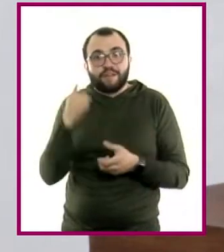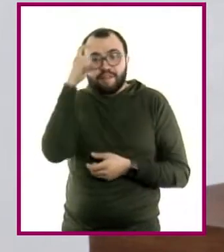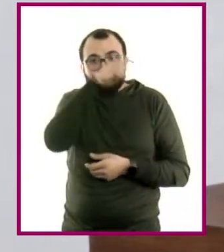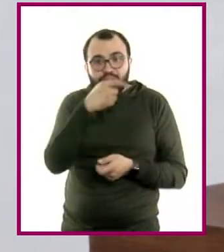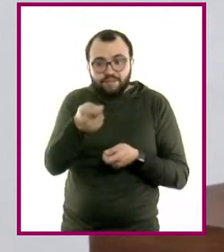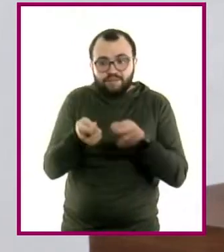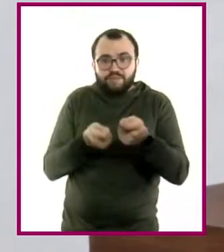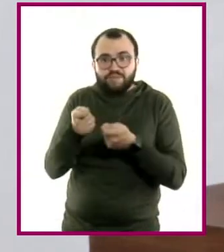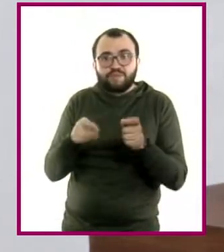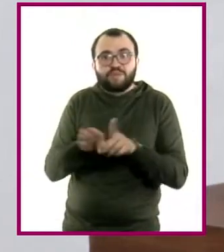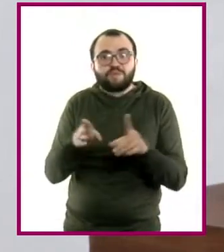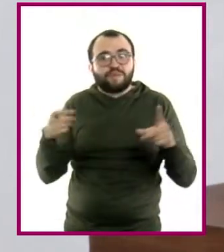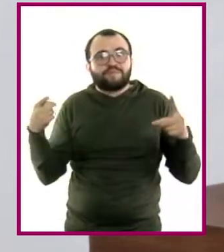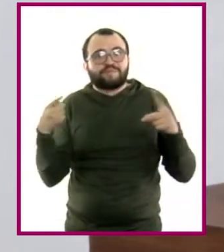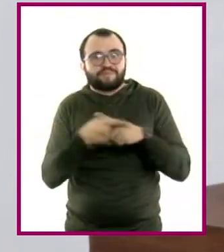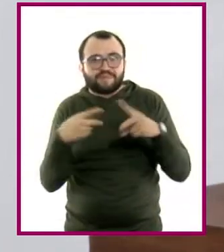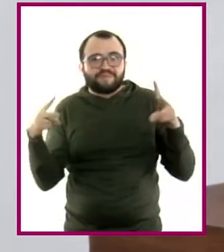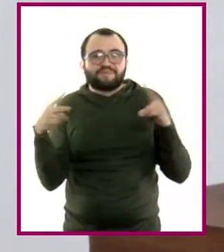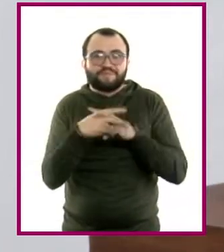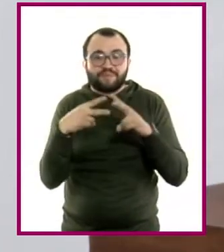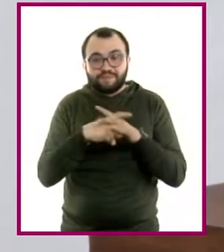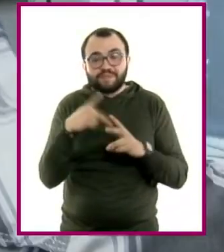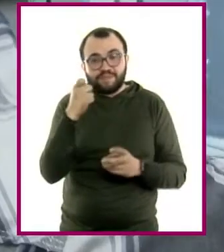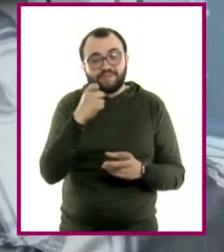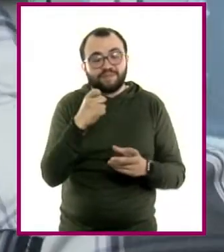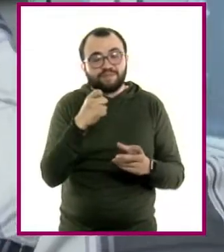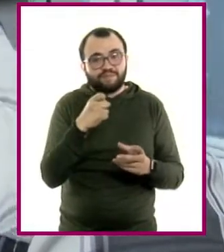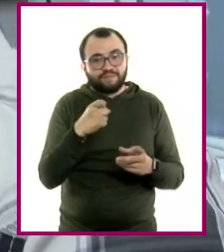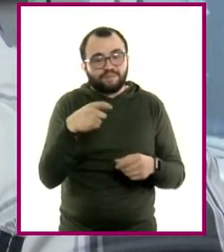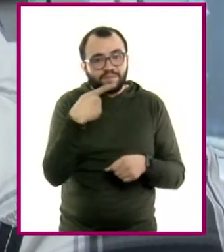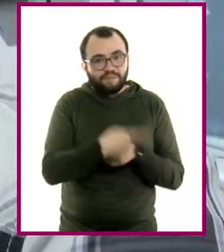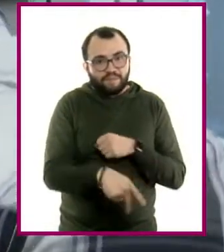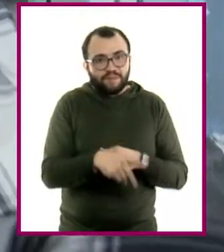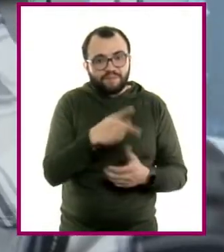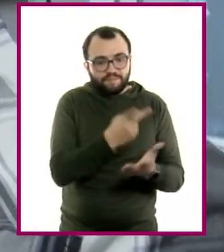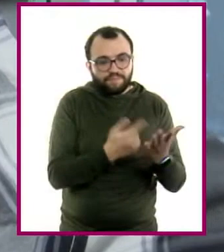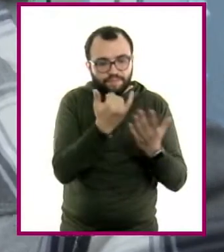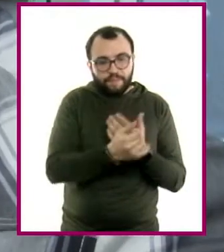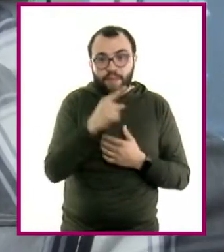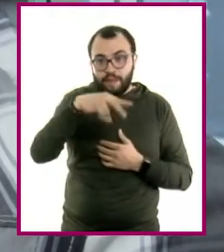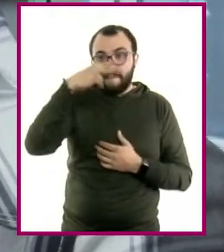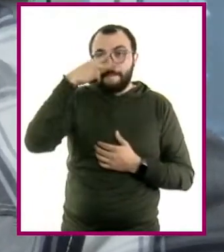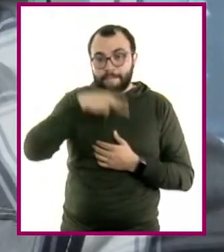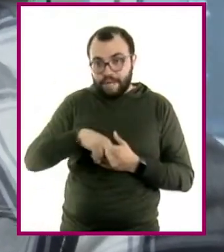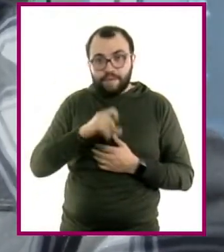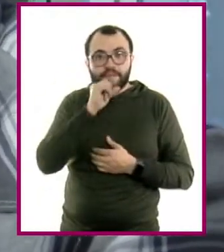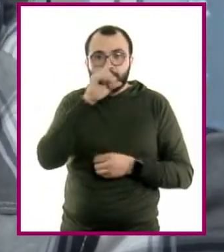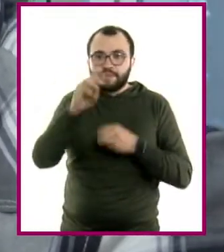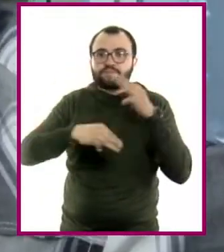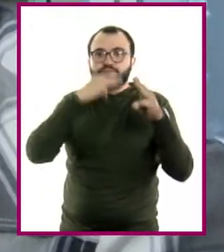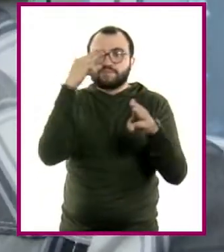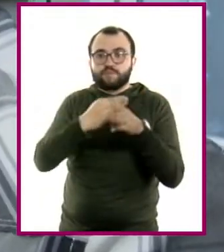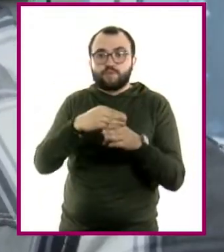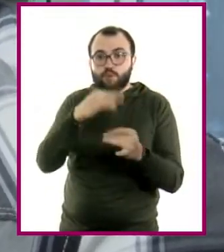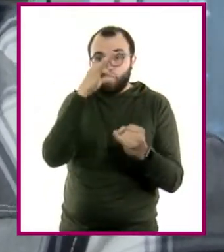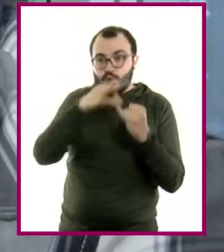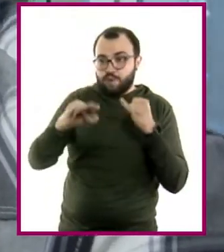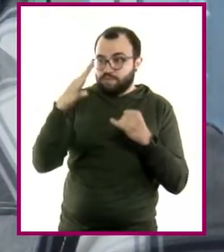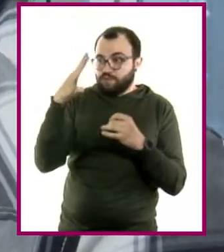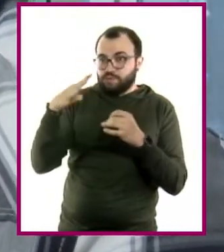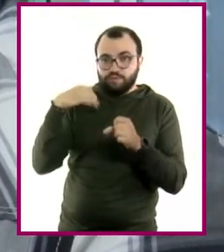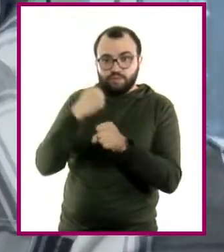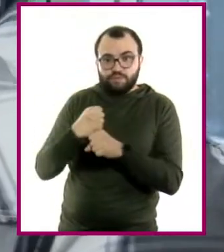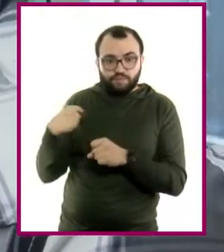de conflictos que pongan en peligro dichos proyectos. En México, como en el resto del mundo, en las últimas 5 décadas,